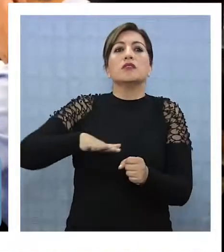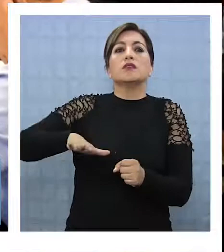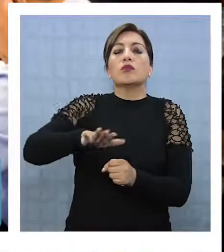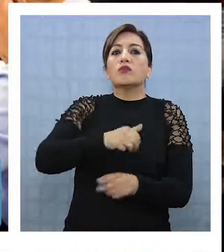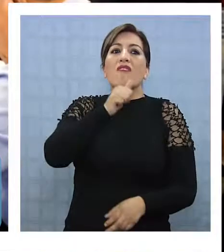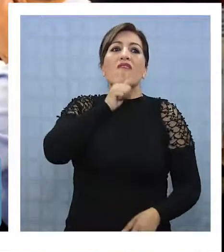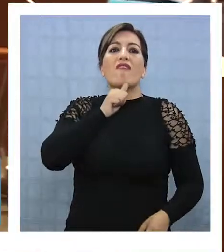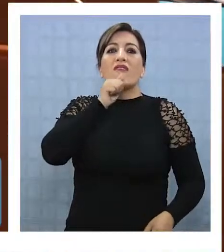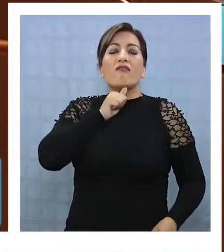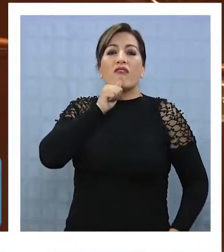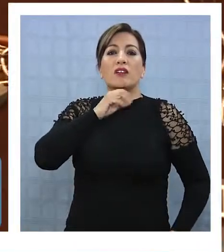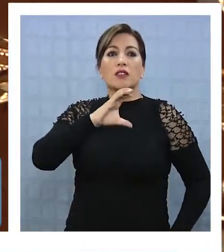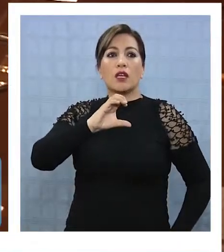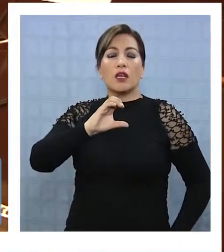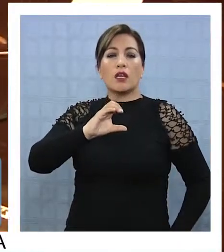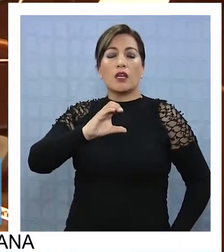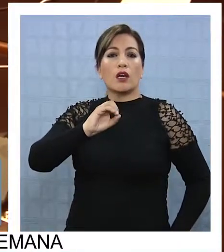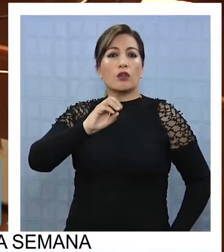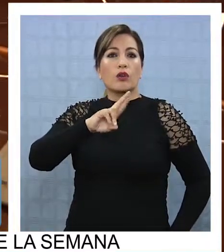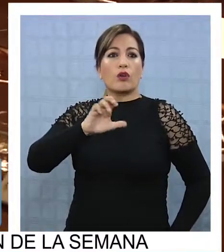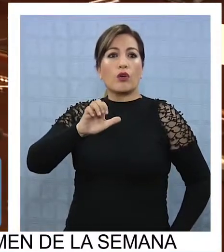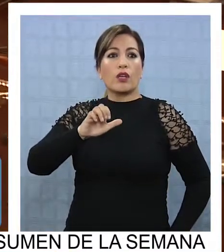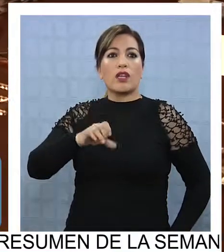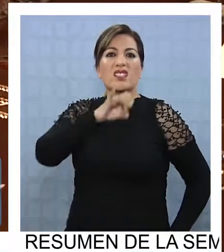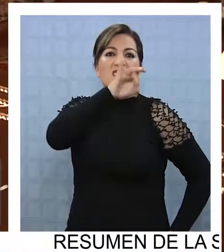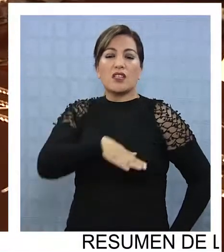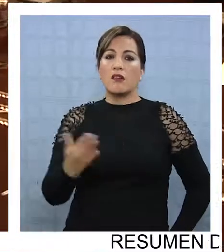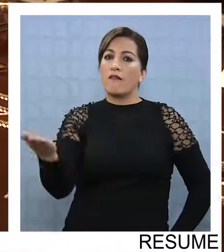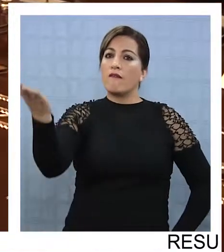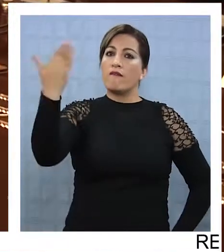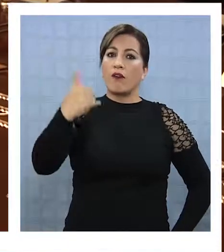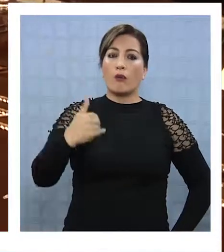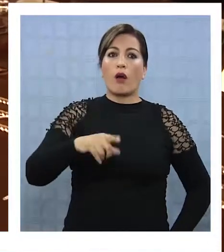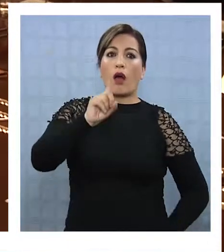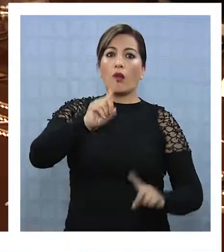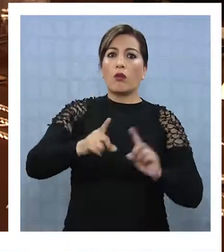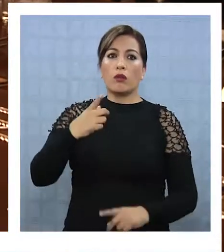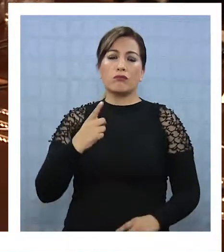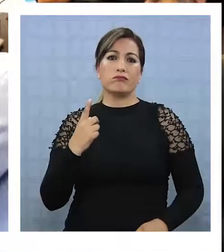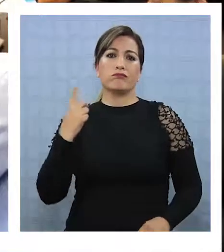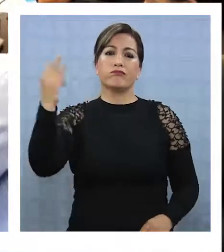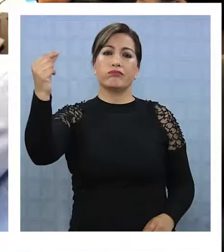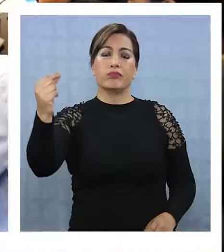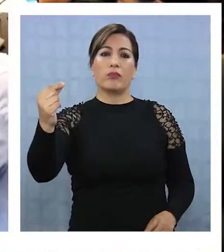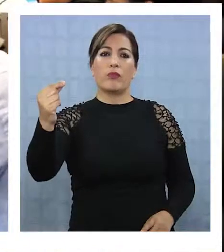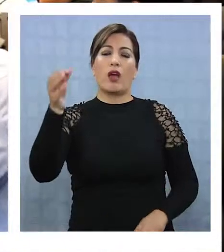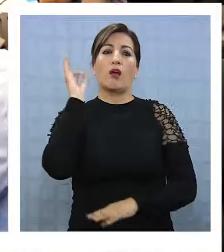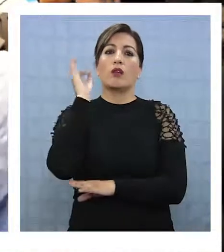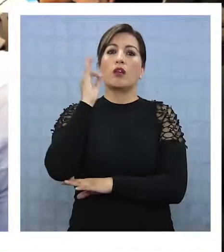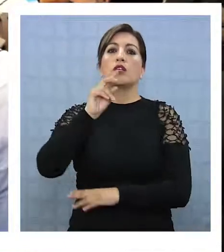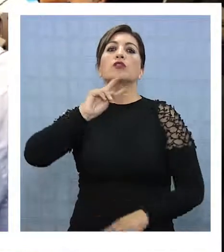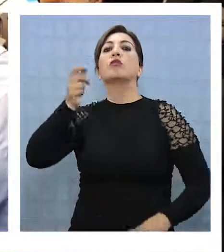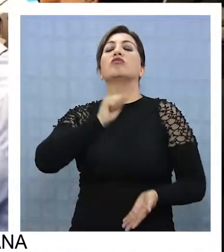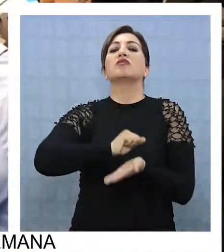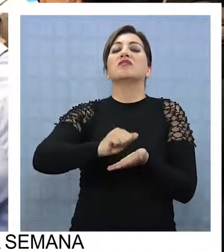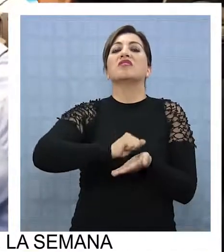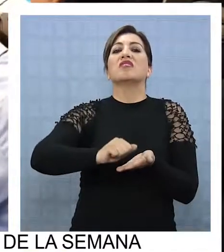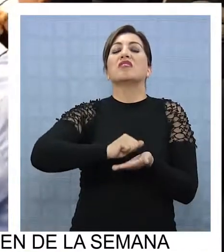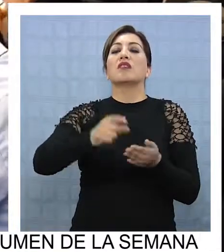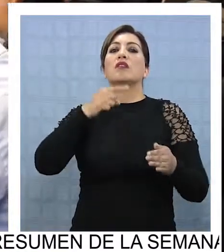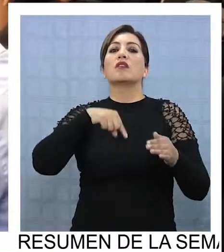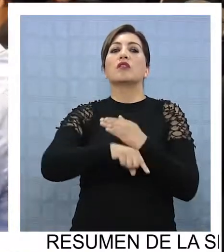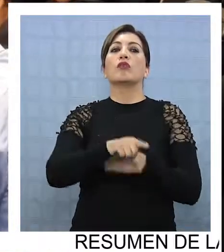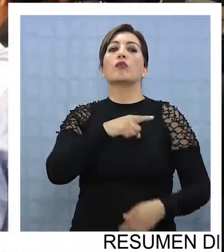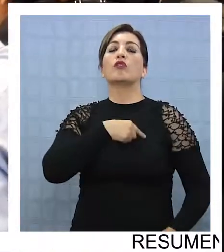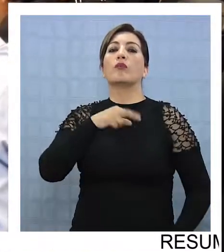Esto debido a la ausencia de los consejeros pertenecientes a Chile Vamos, quienes salieron para reunirse con el subsecretario del